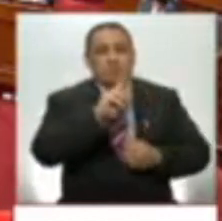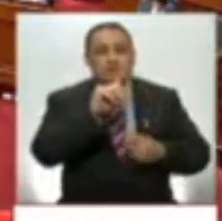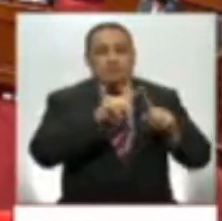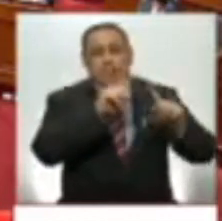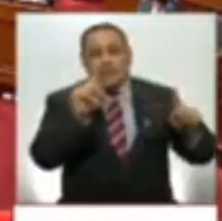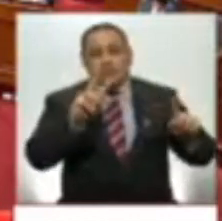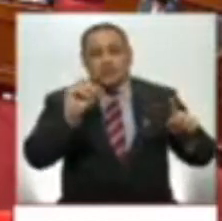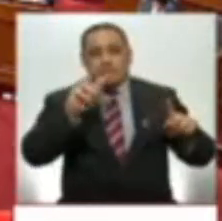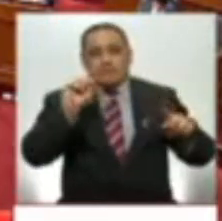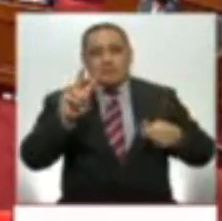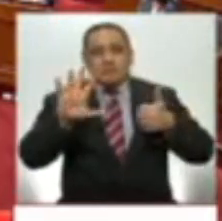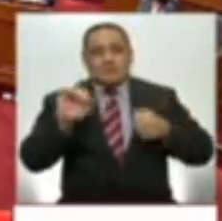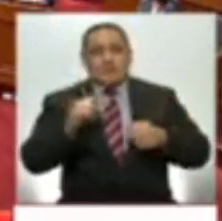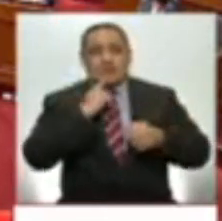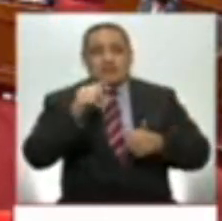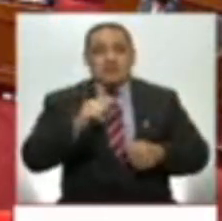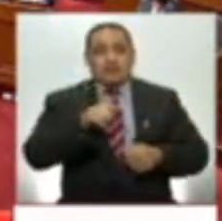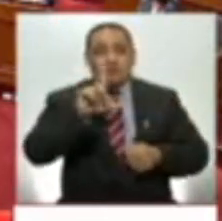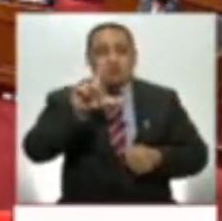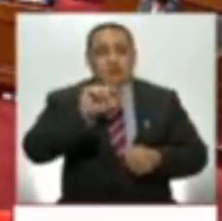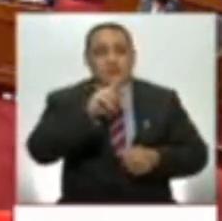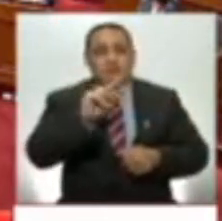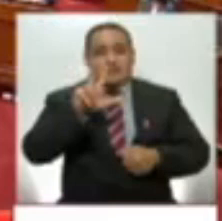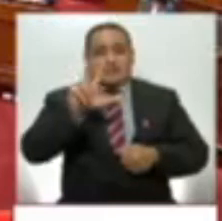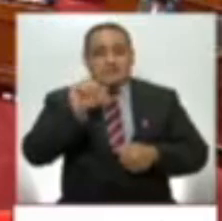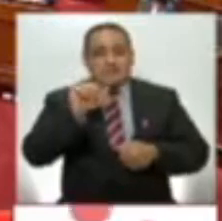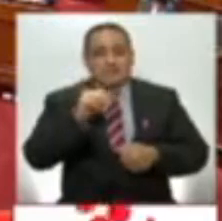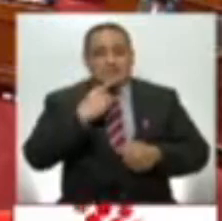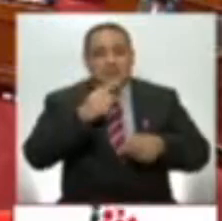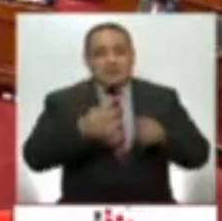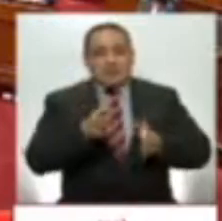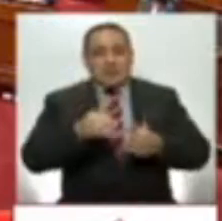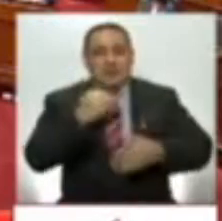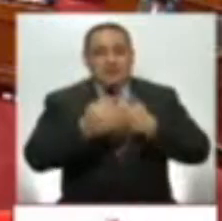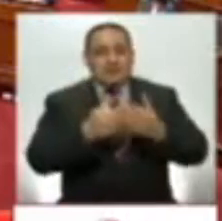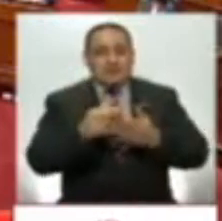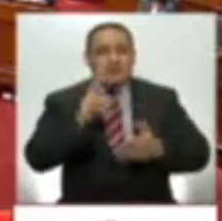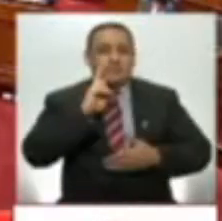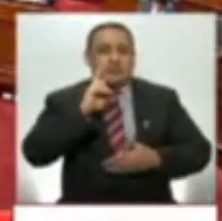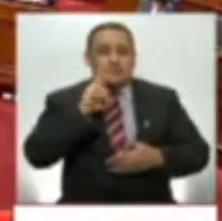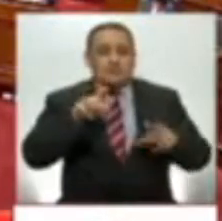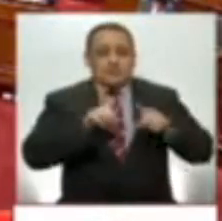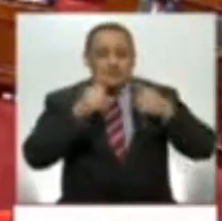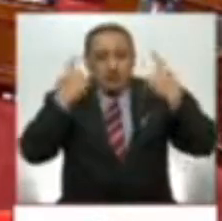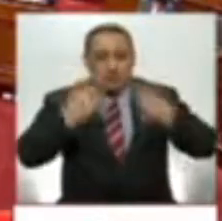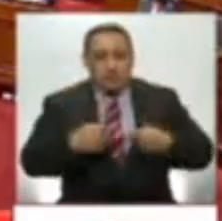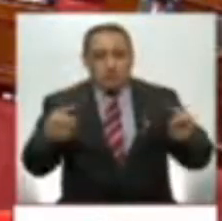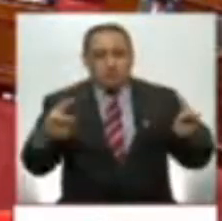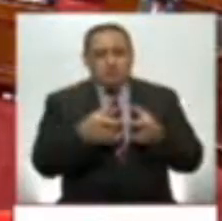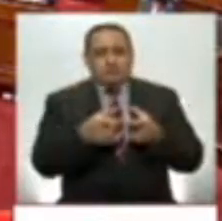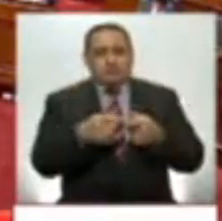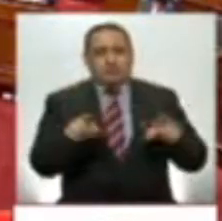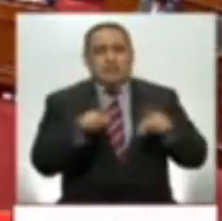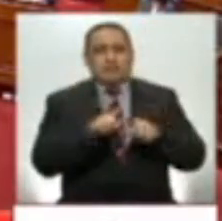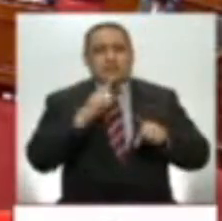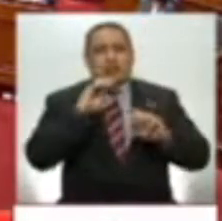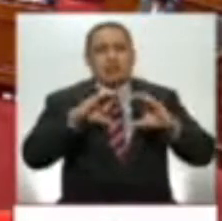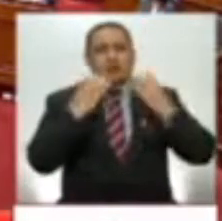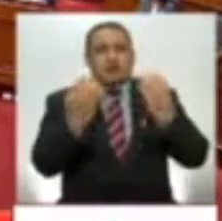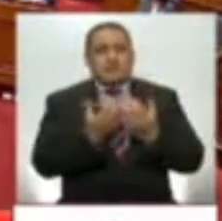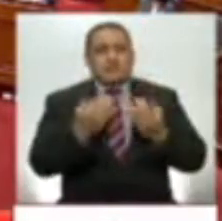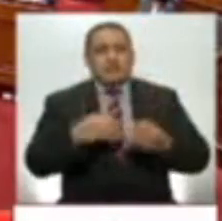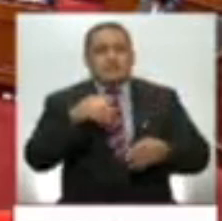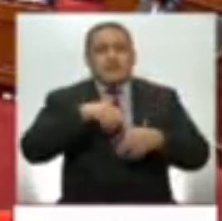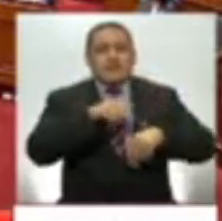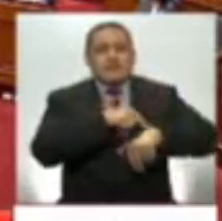que el viernes 23 de julio de 2021 a las 8 a.m. se llevará a cabo la juramentación e incorporación de los congresistas electos para